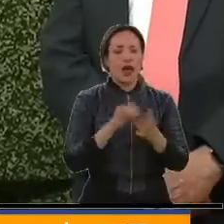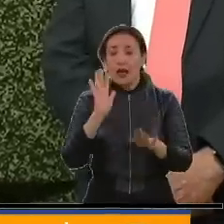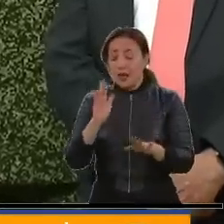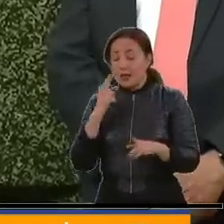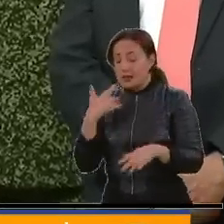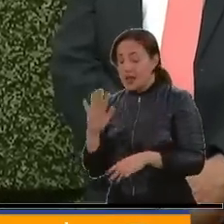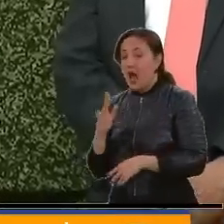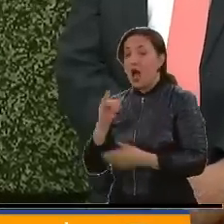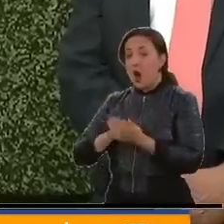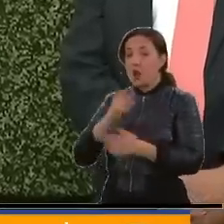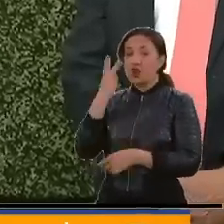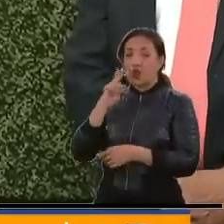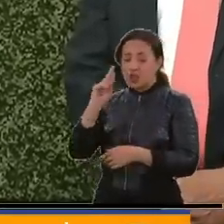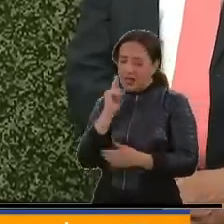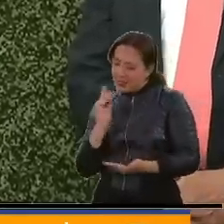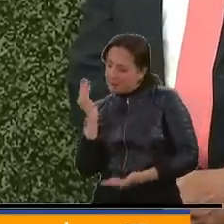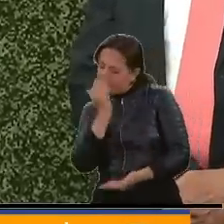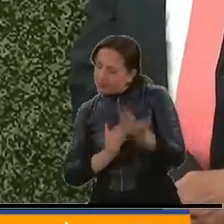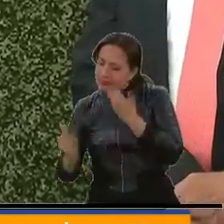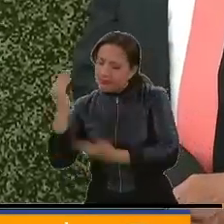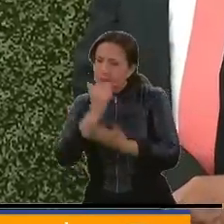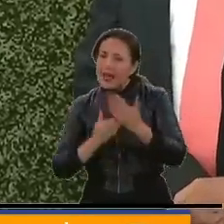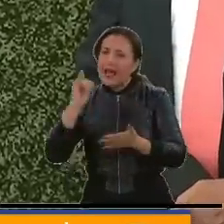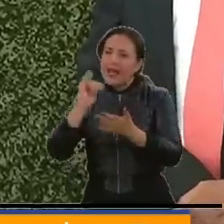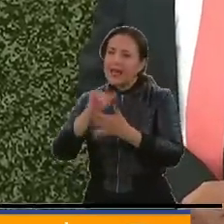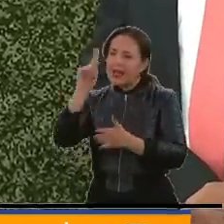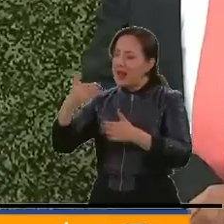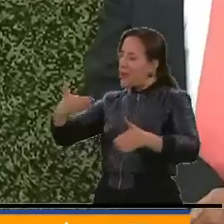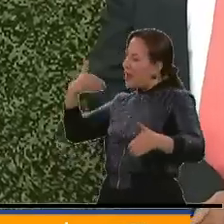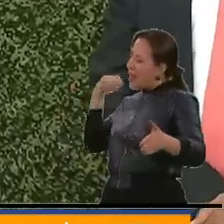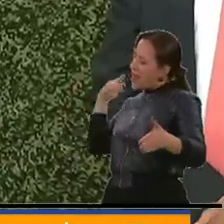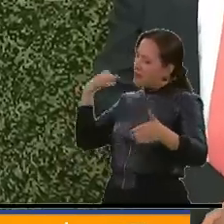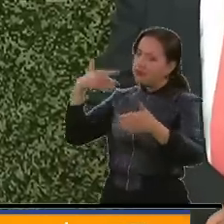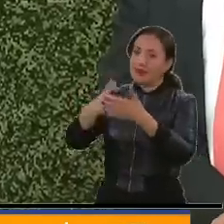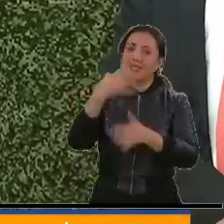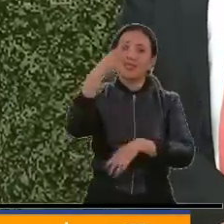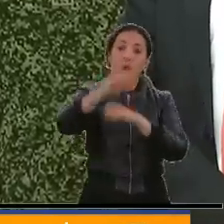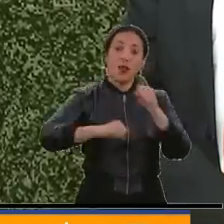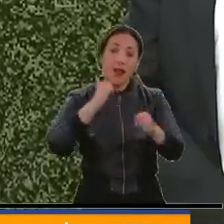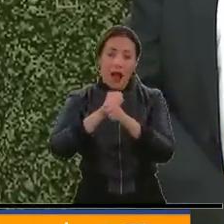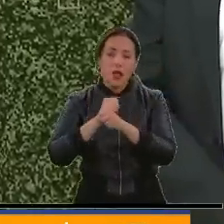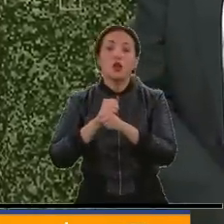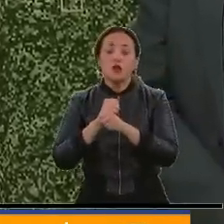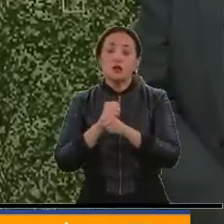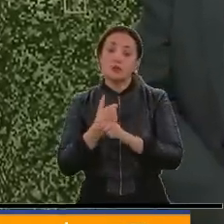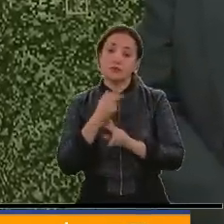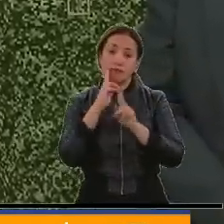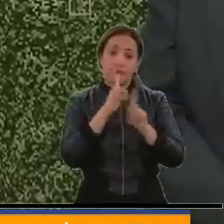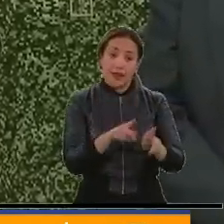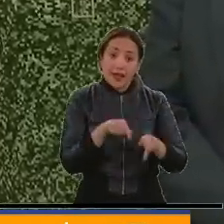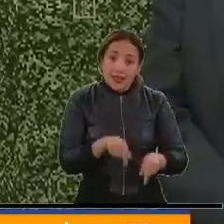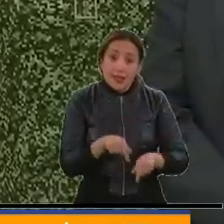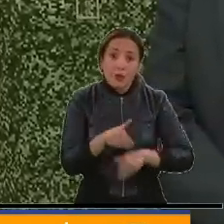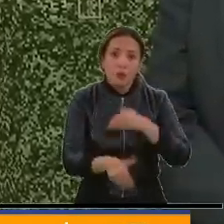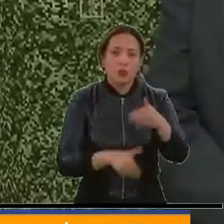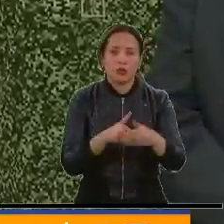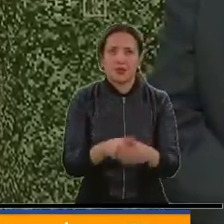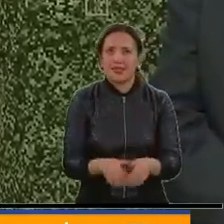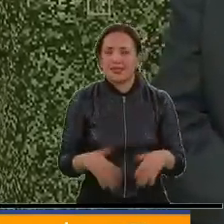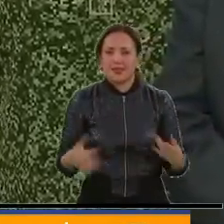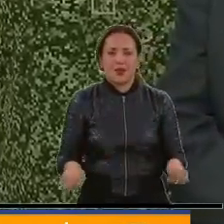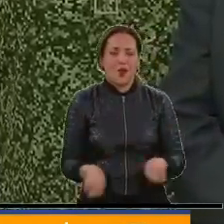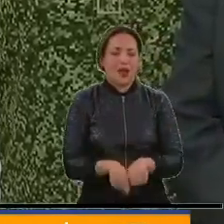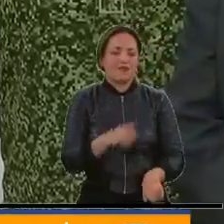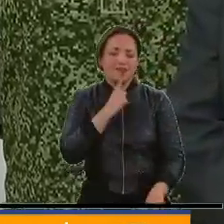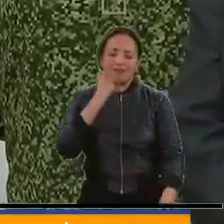y los de los últimos 50 años, reconocemos que estos procesos son de un altísimo grado de